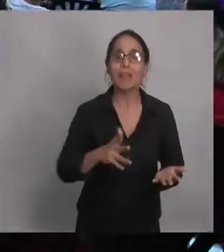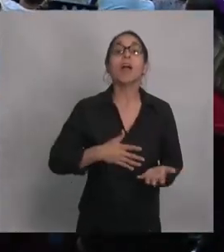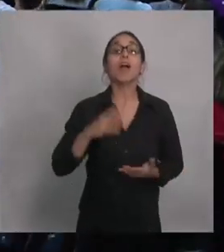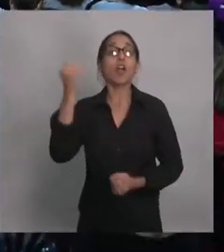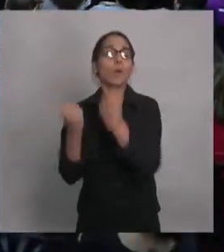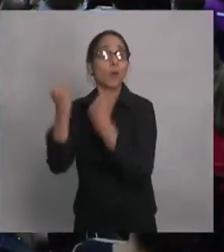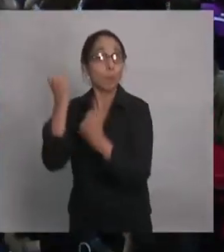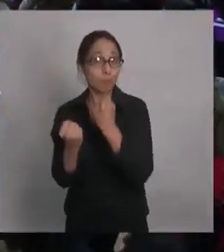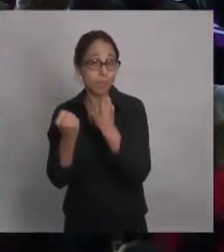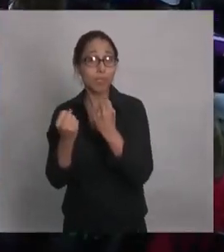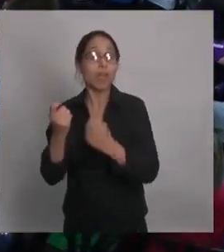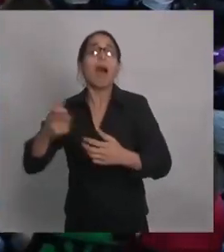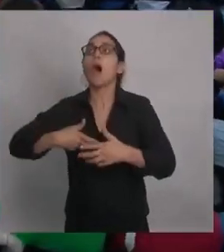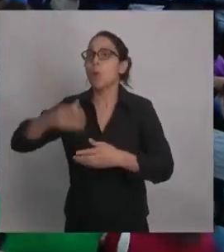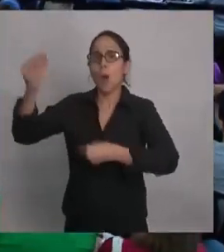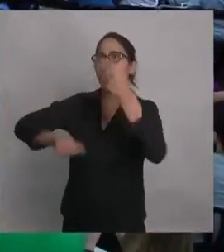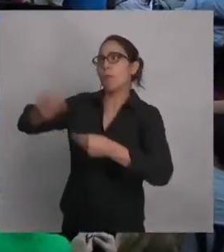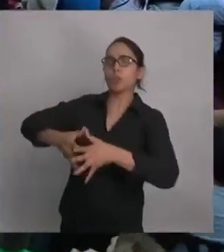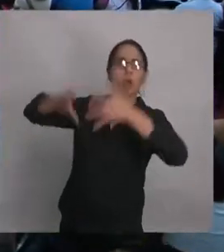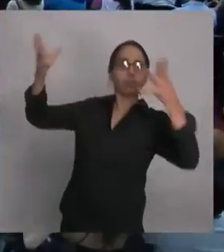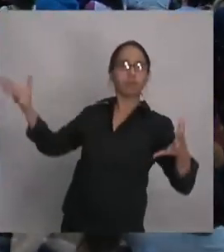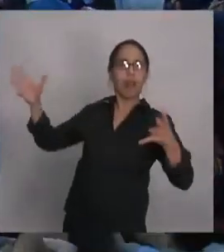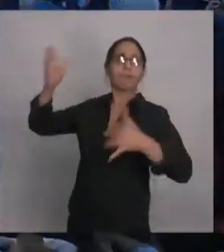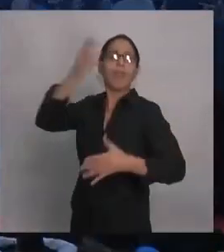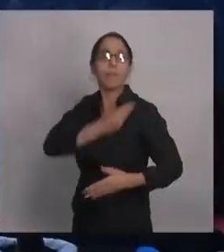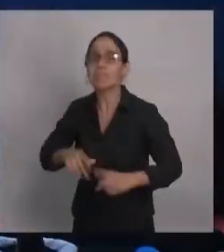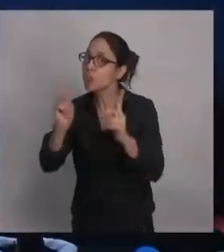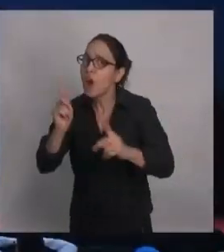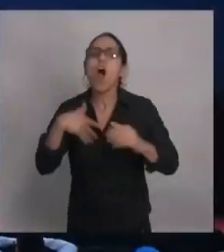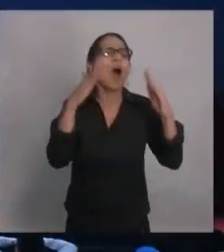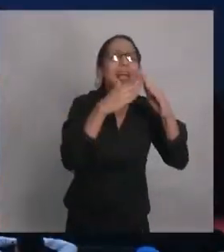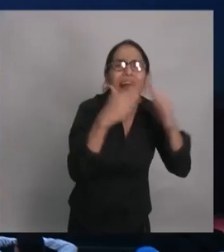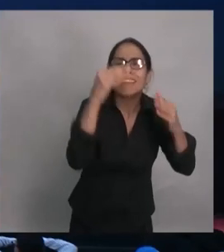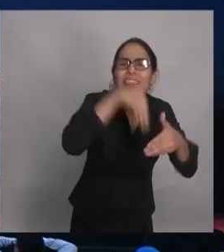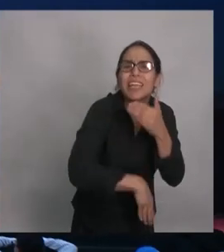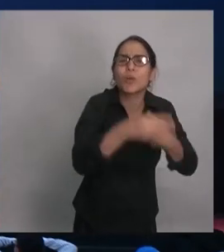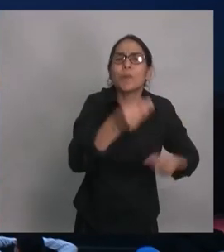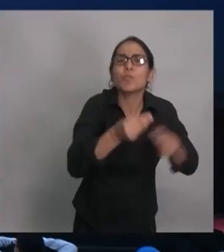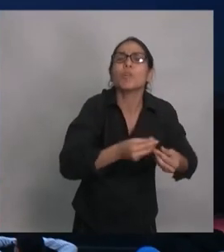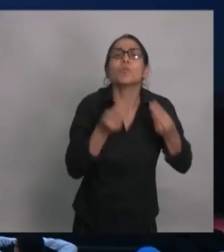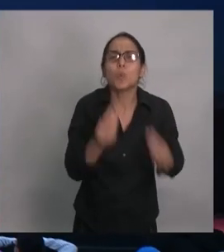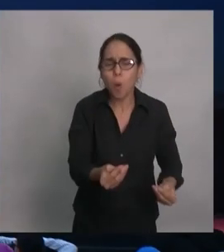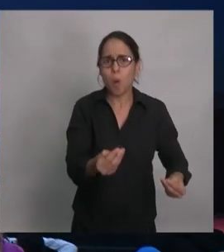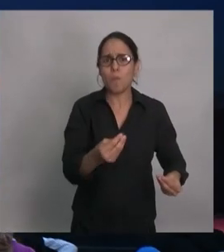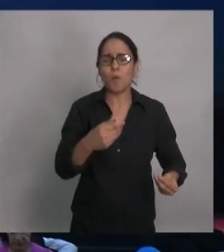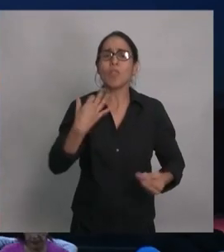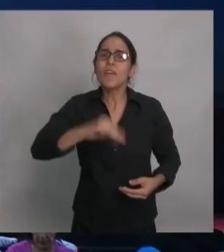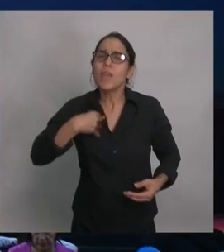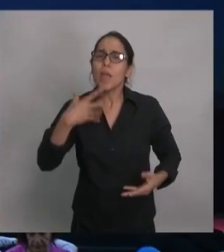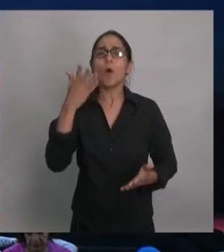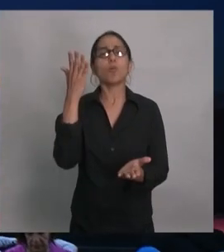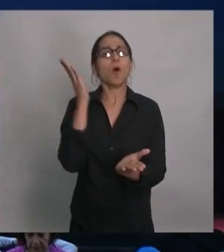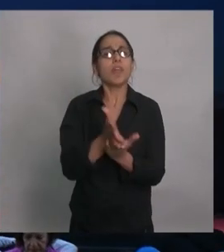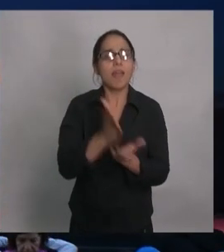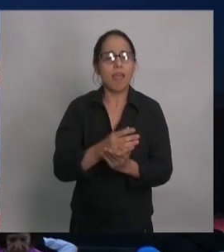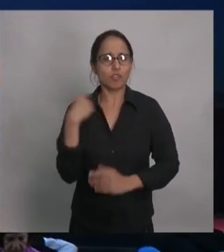sino de la economía de cada uno, de lo que pasa en nuestras casas. Tenemos que hablar de nosotras y nuestros derechos. Tenemos que llevar esa